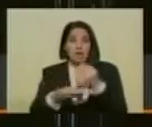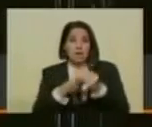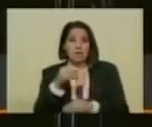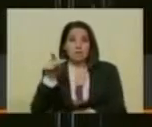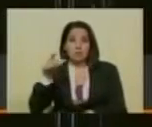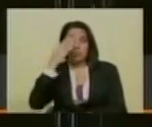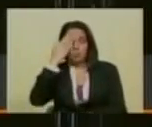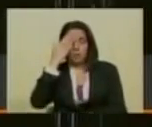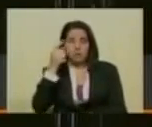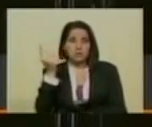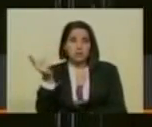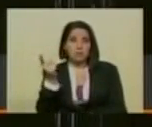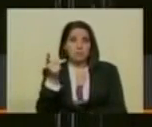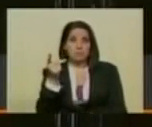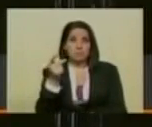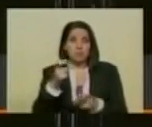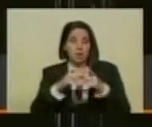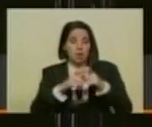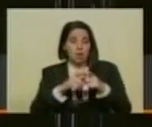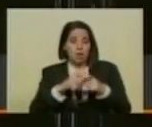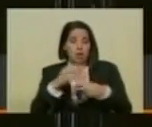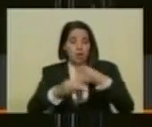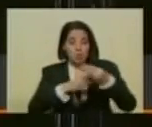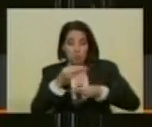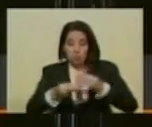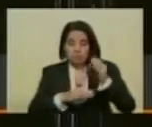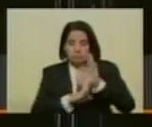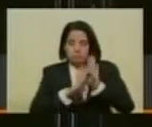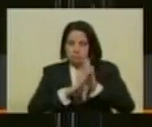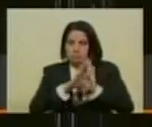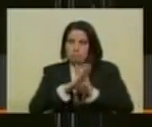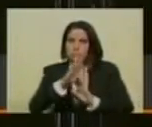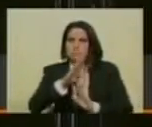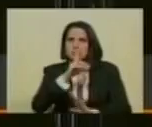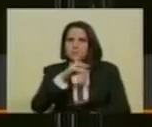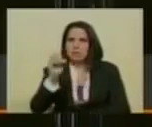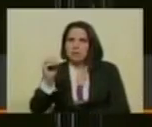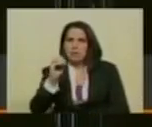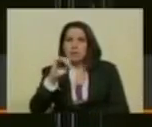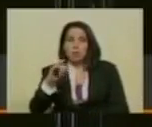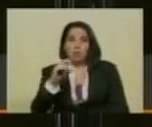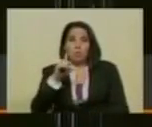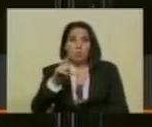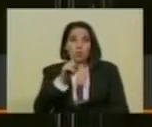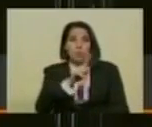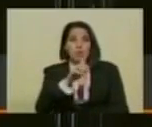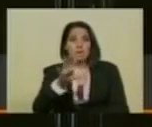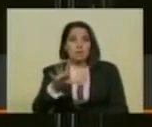Los acontecimientos en pleno desarrollo, 30 de julio, 15 de octubre,